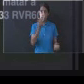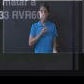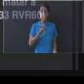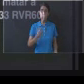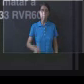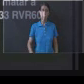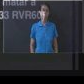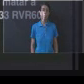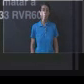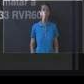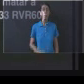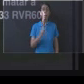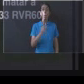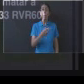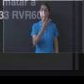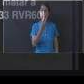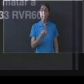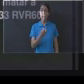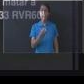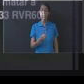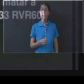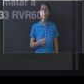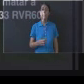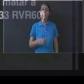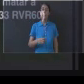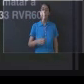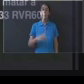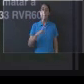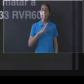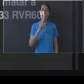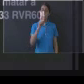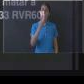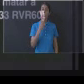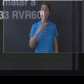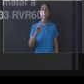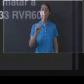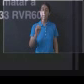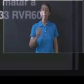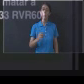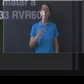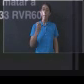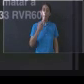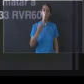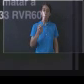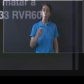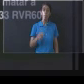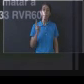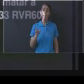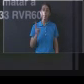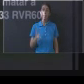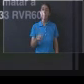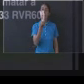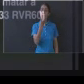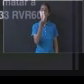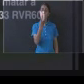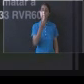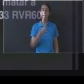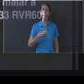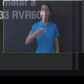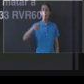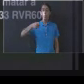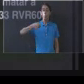vez, había, teníamos un hermano de un amigo que siempre cuando comía sopa,